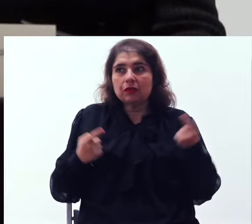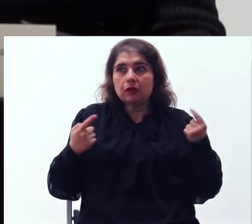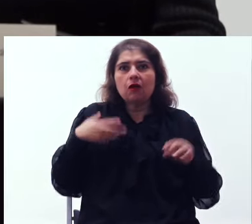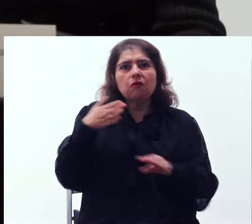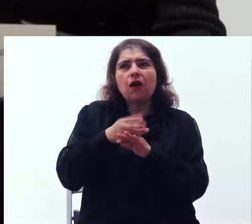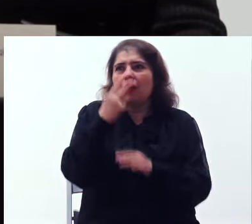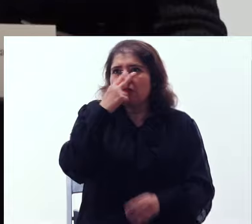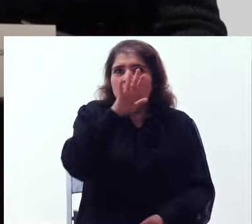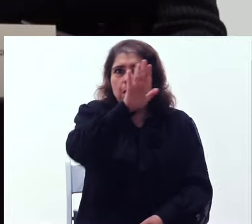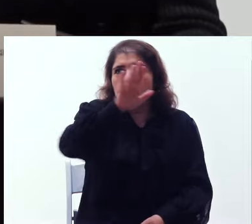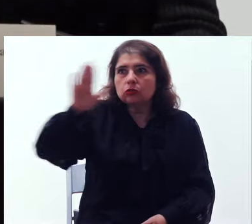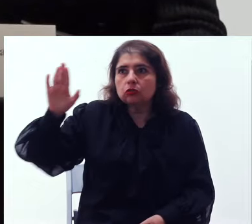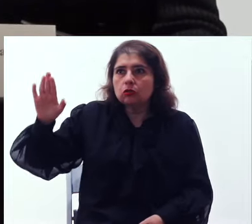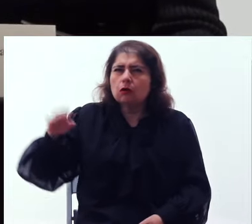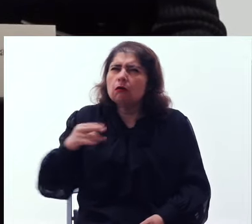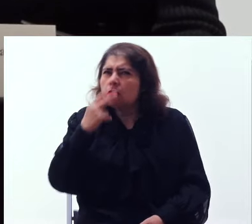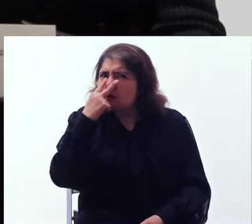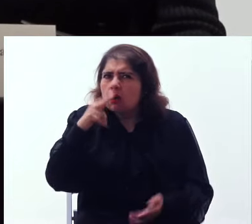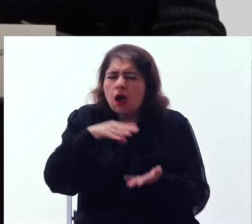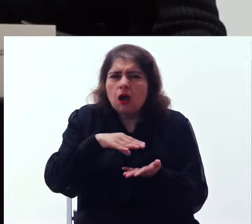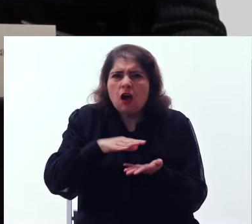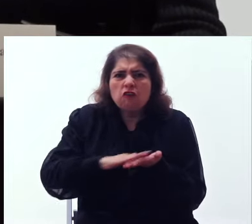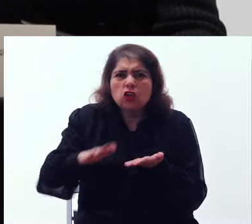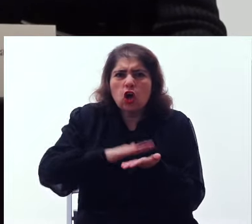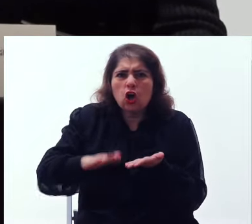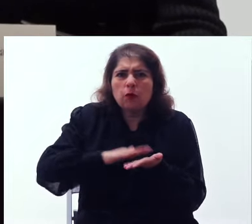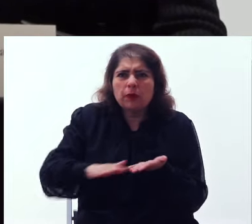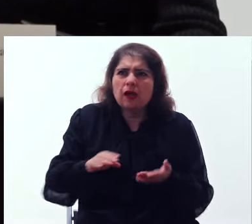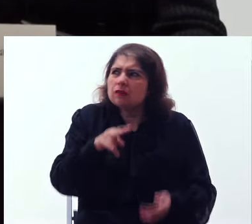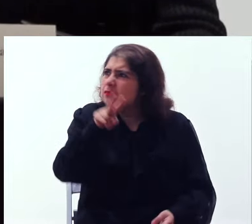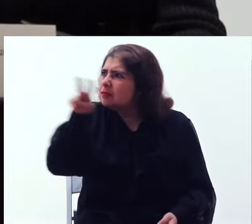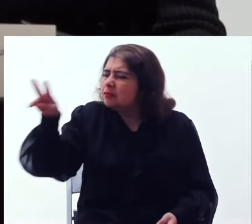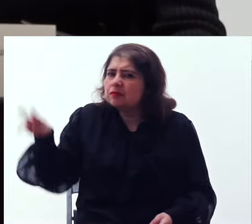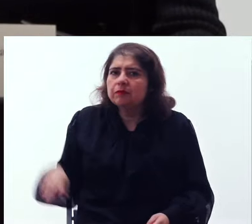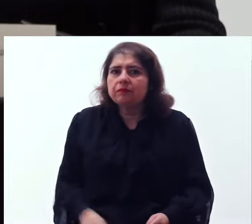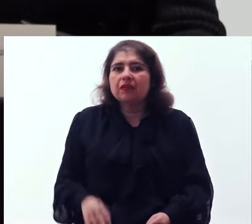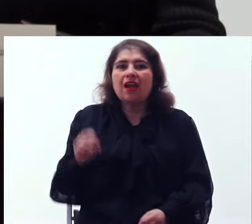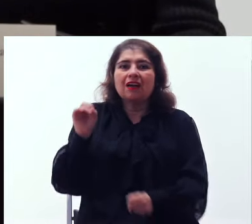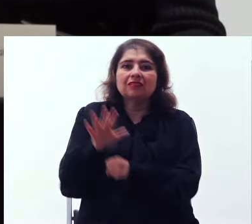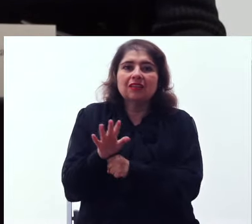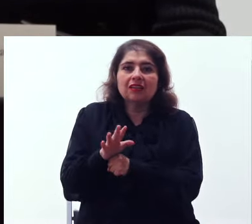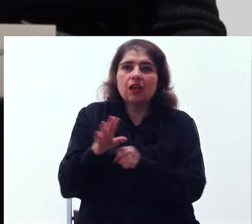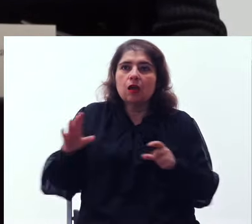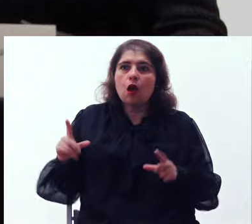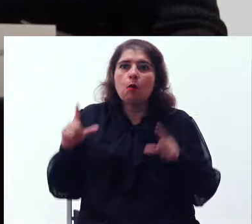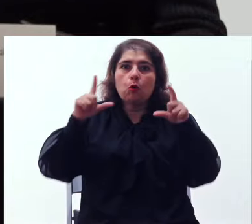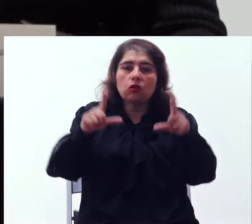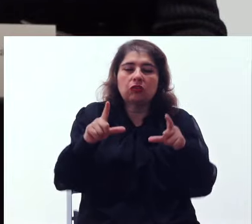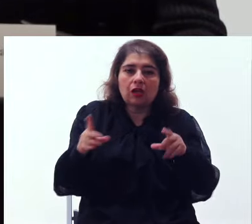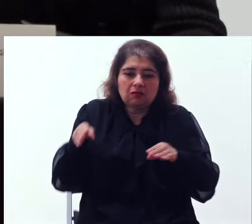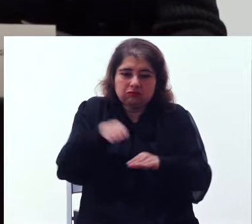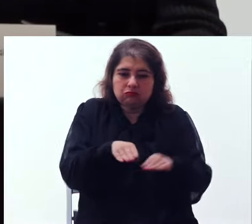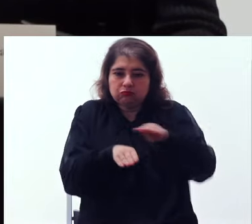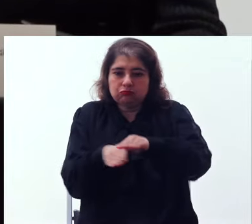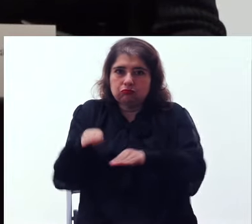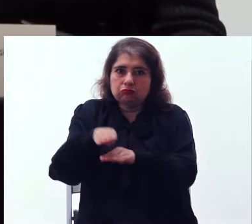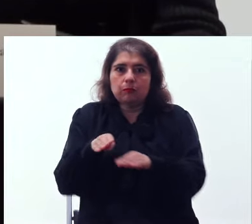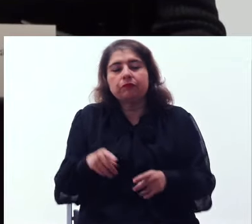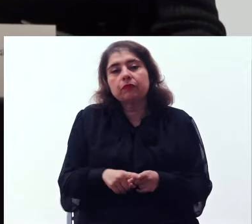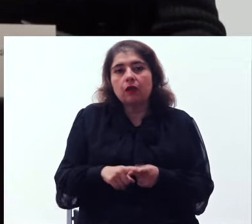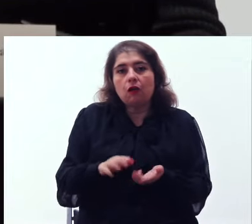habla de esa exposición en la que va a haber grabado y se encuentra con las fotocopias de Eduardo Vilches. El cine, montaje,